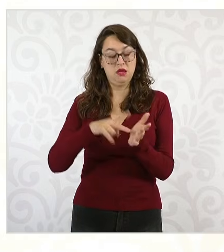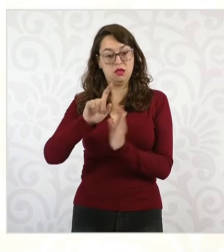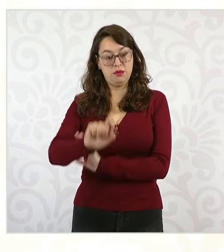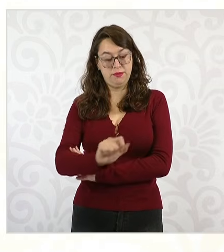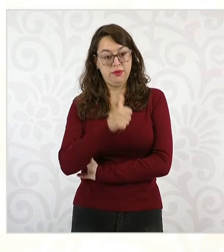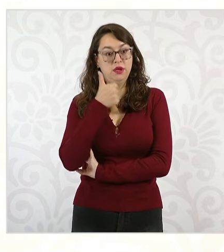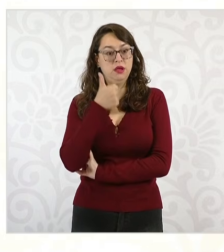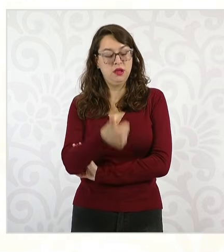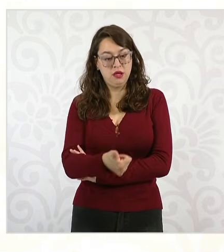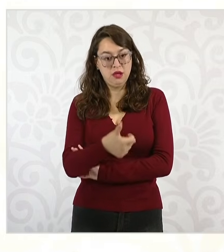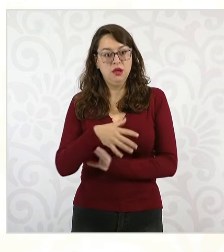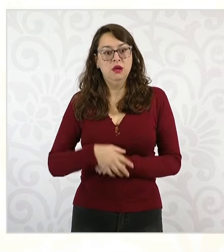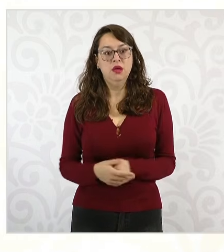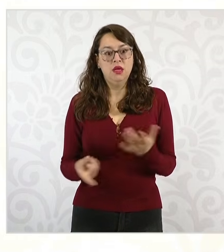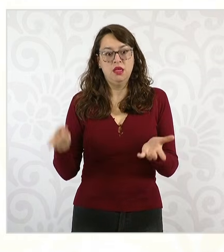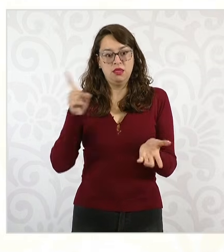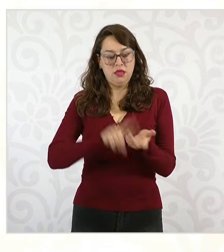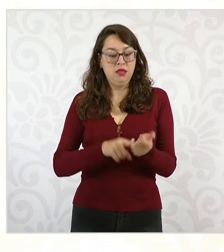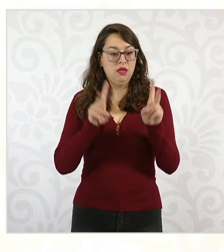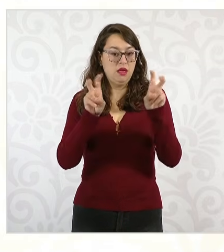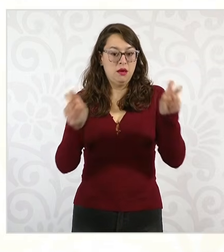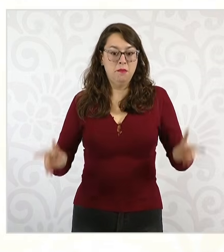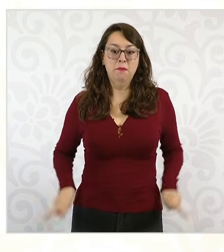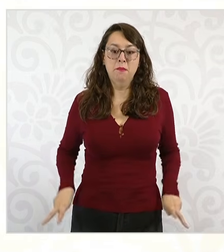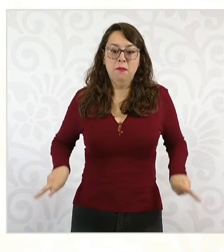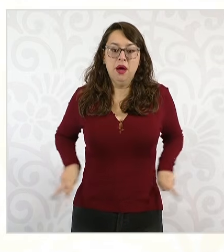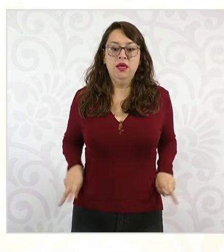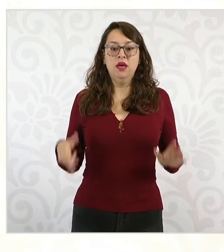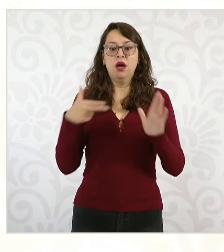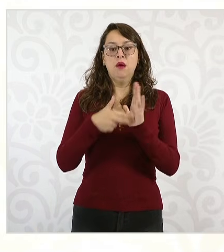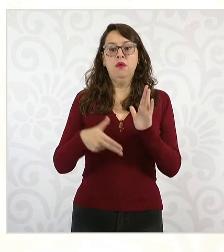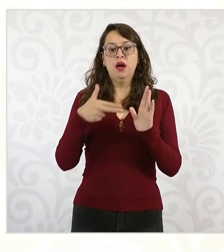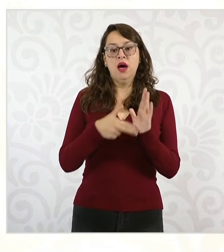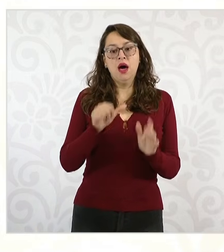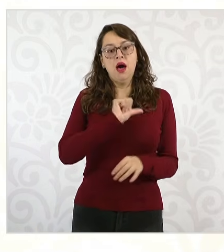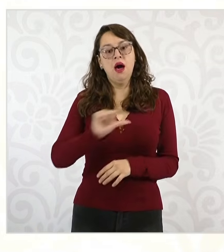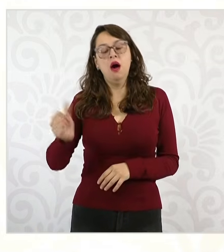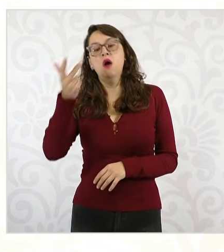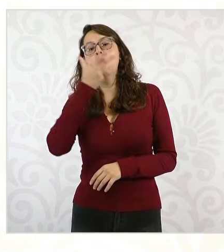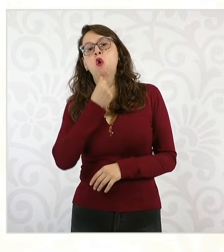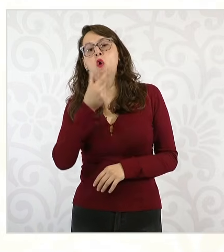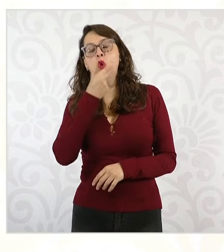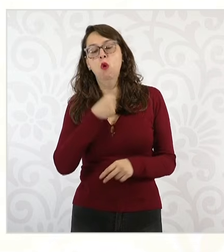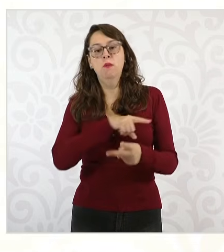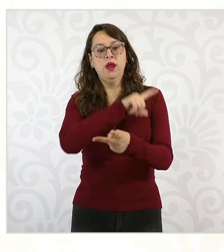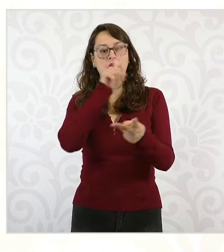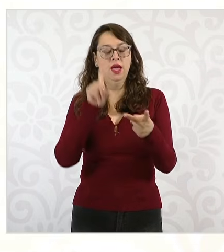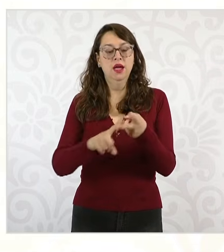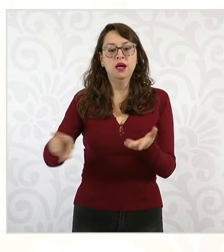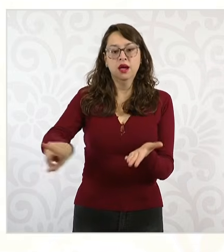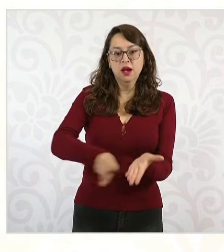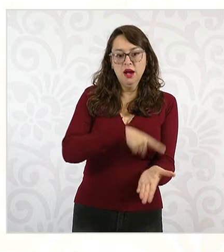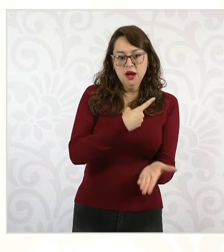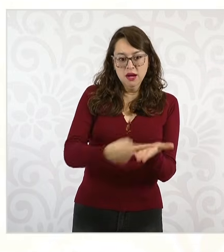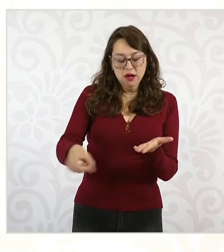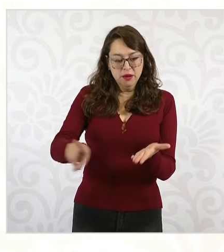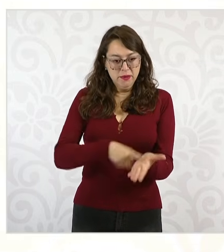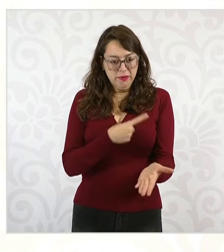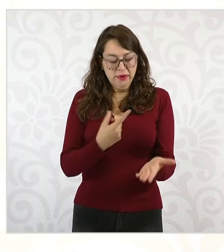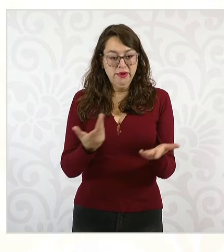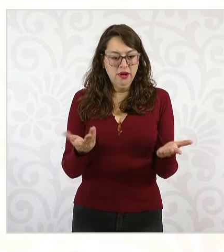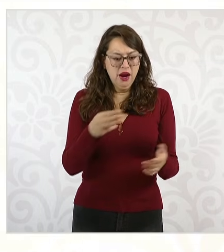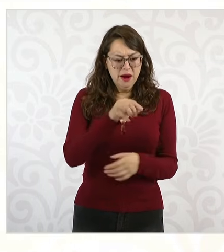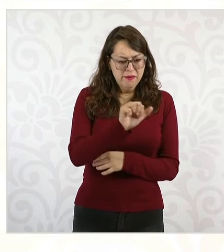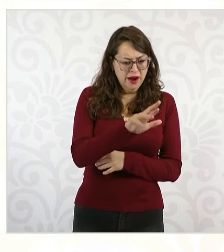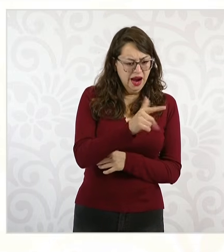2026, tenemos estudios de calidad sobre pantalones de mezclilla para caballero y margarinas y mantequillas e identificar cuál es la diferencia